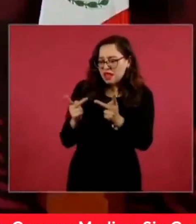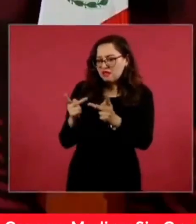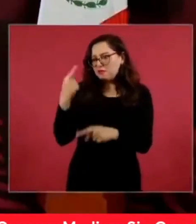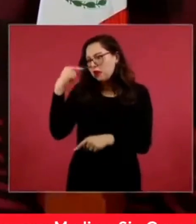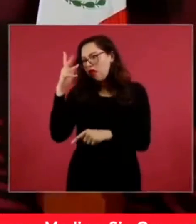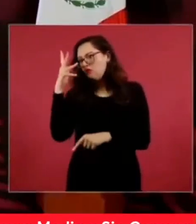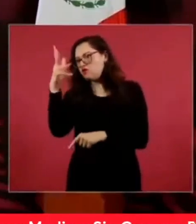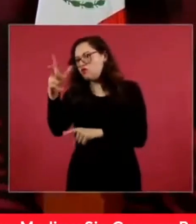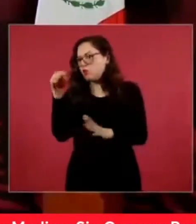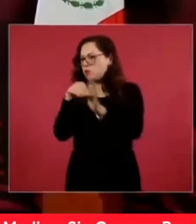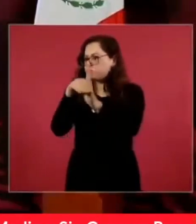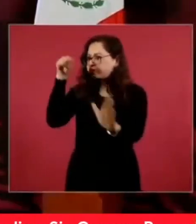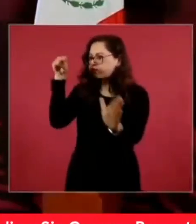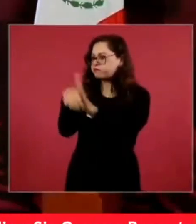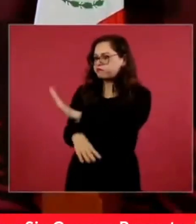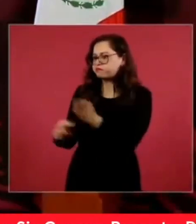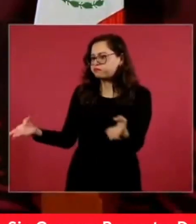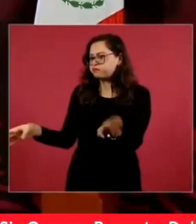Y ellos,